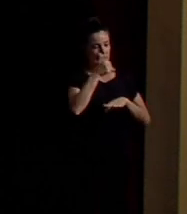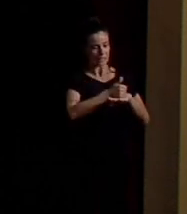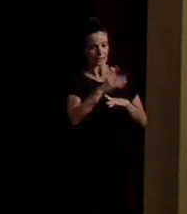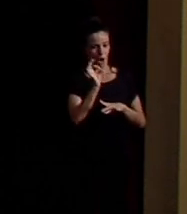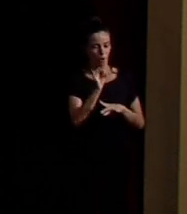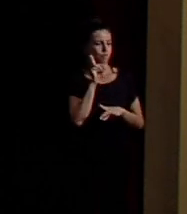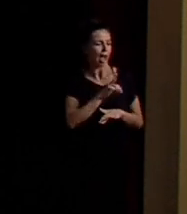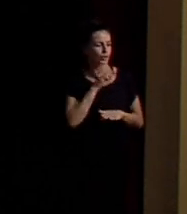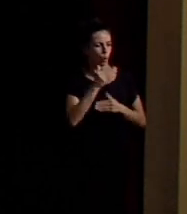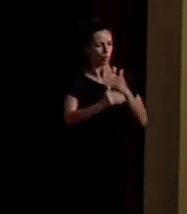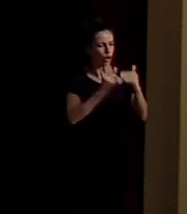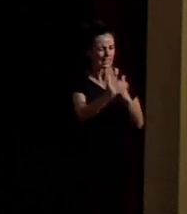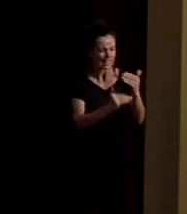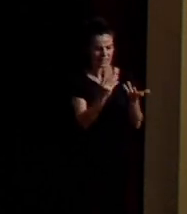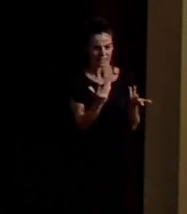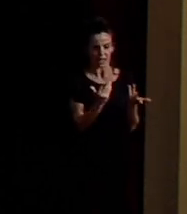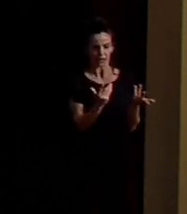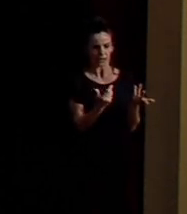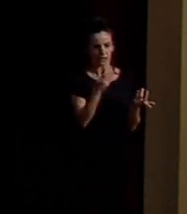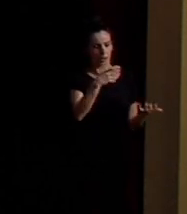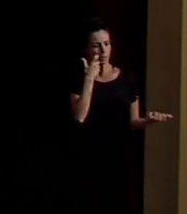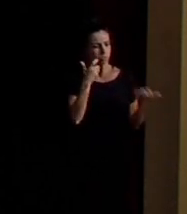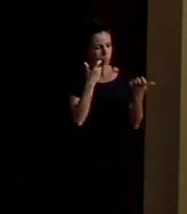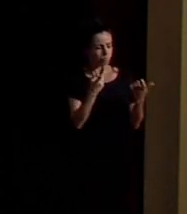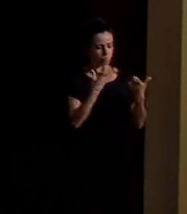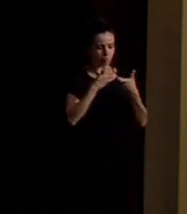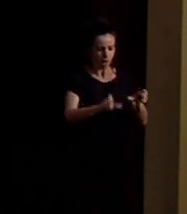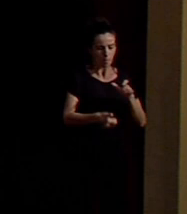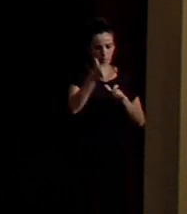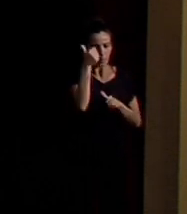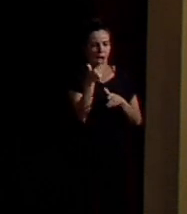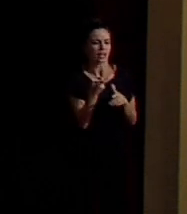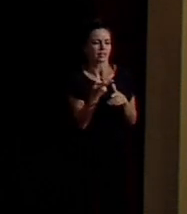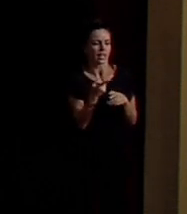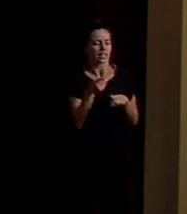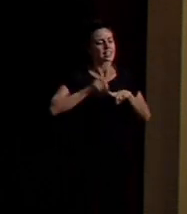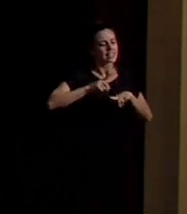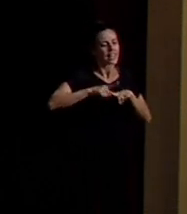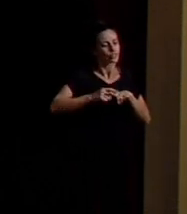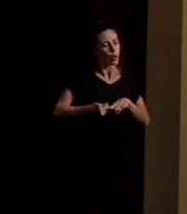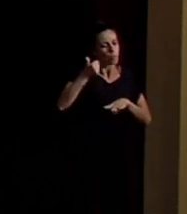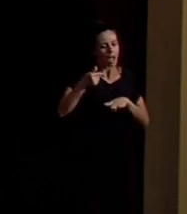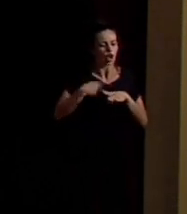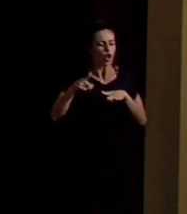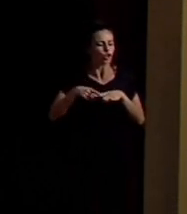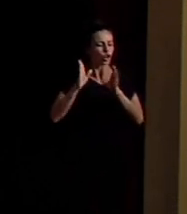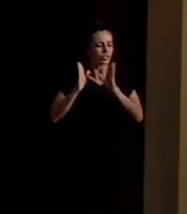por supuesto subrayando, ¿no?, los aspectos más sexualizadores y cosificadores de las mujeres, pues encontramos numerosos